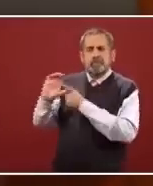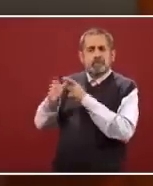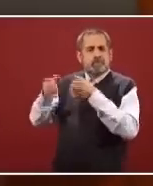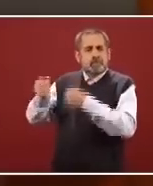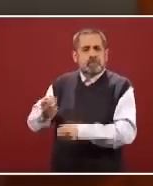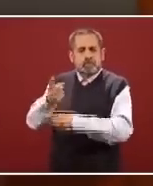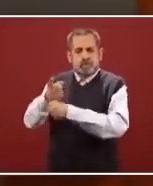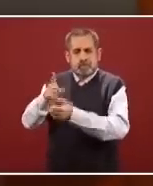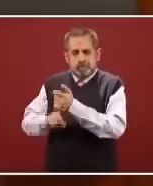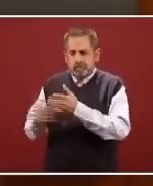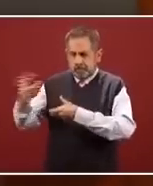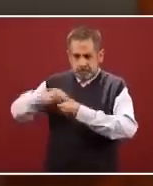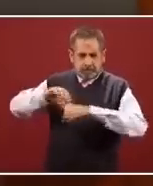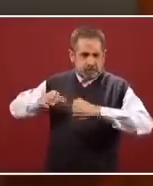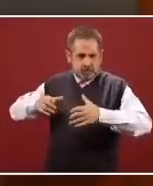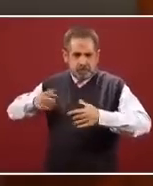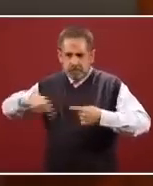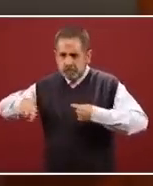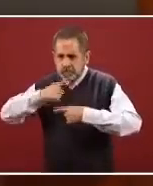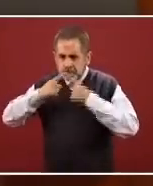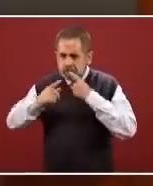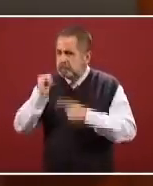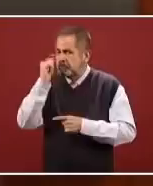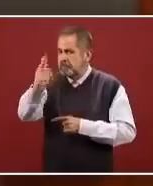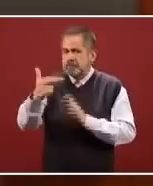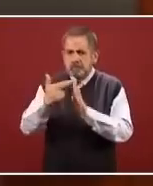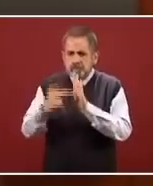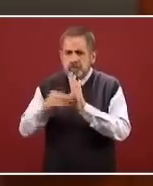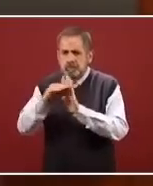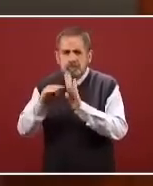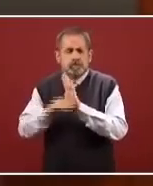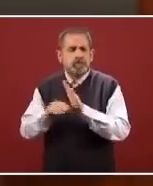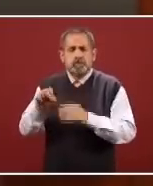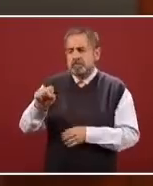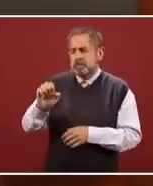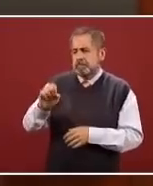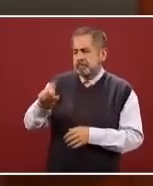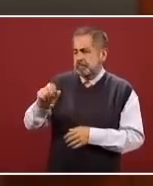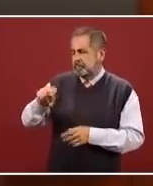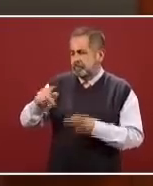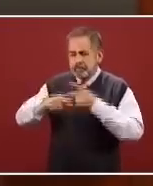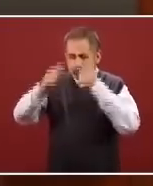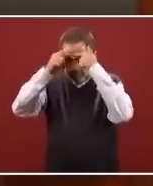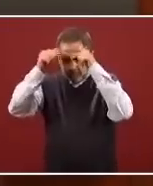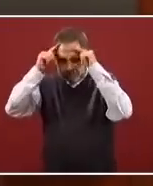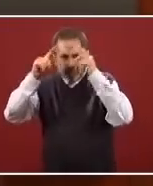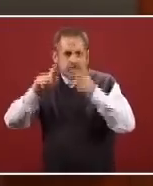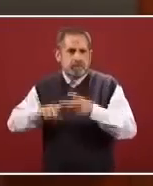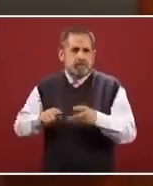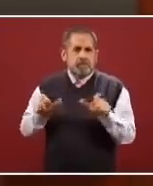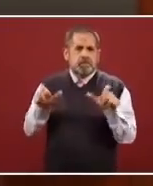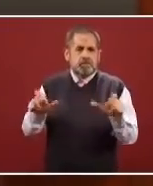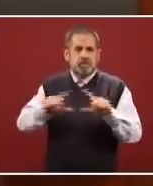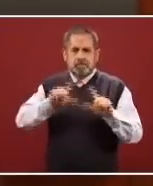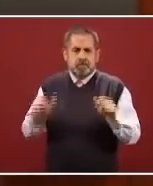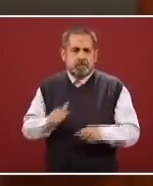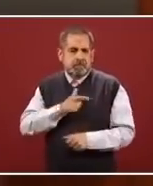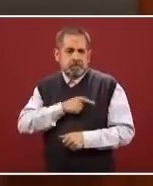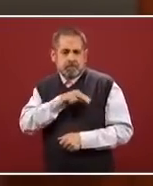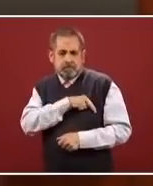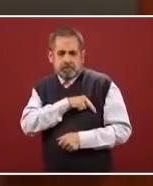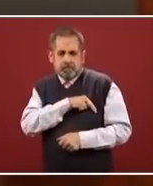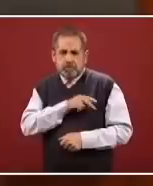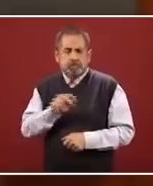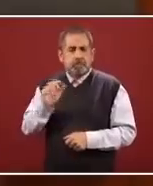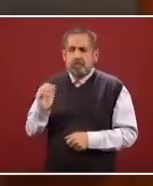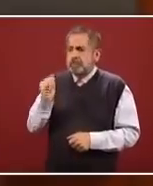dentro, pues también la SEDEN y la Marina y obviamente la Guardia Nacional. ¿Se va a hacer algo al